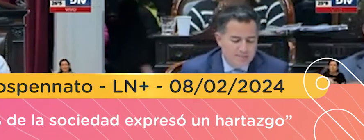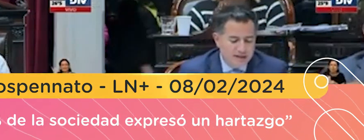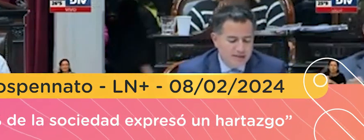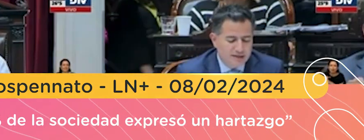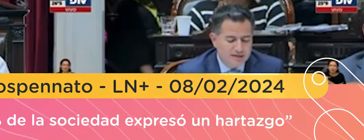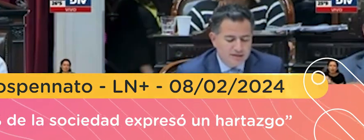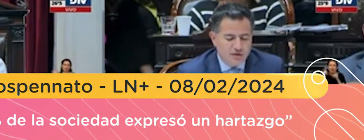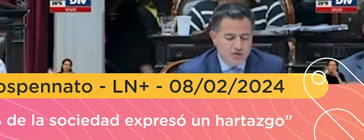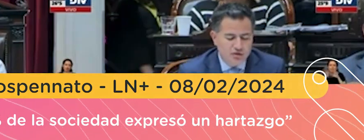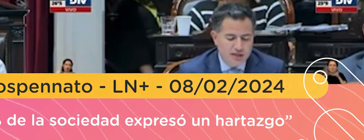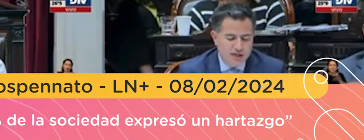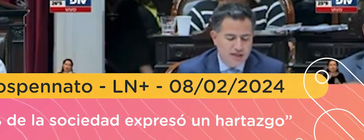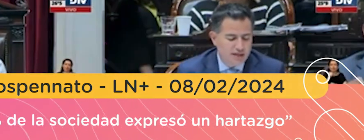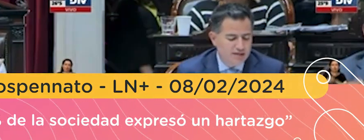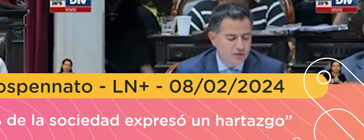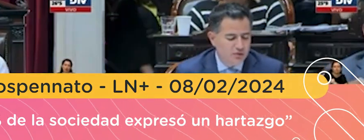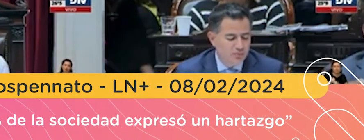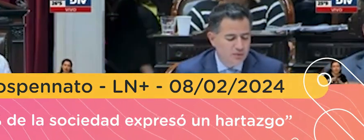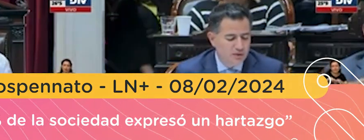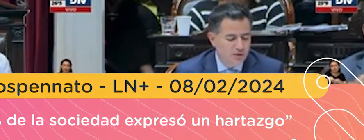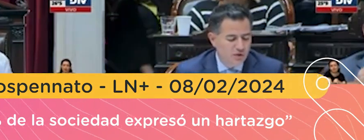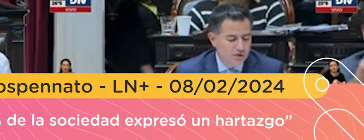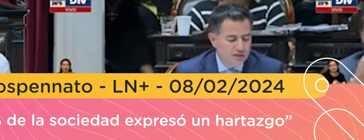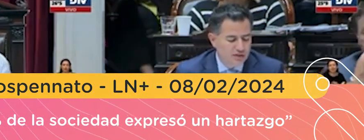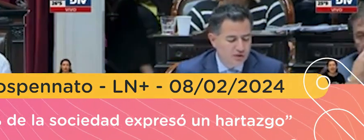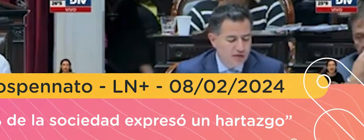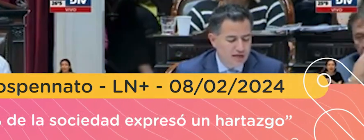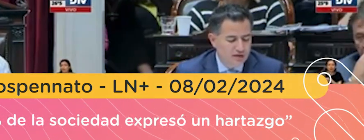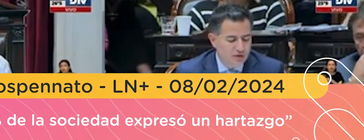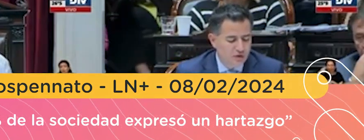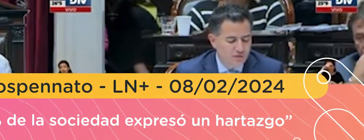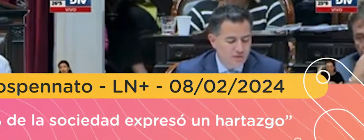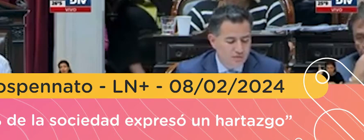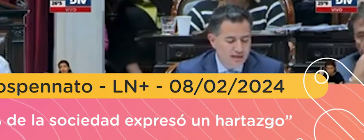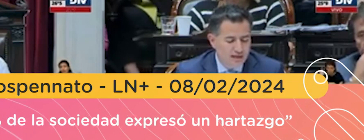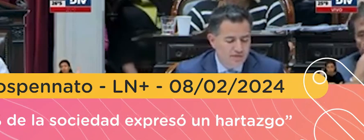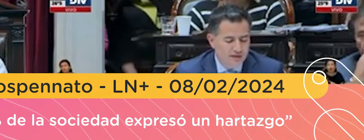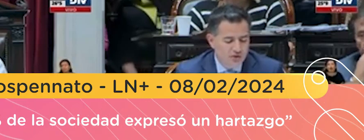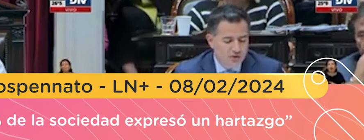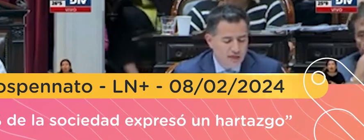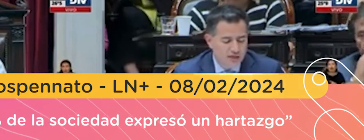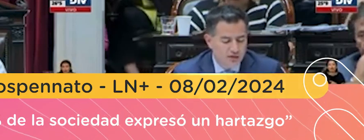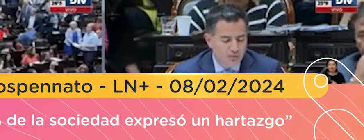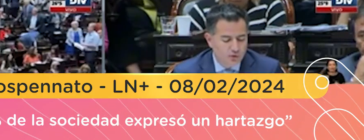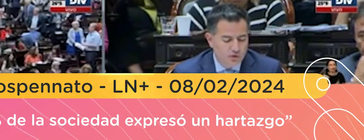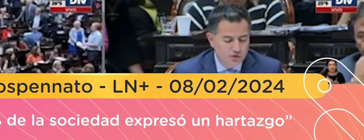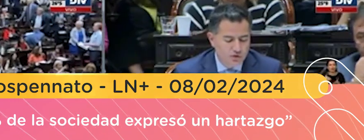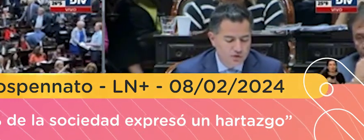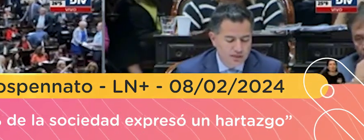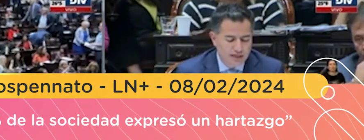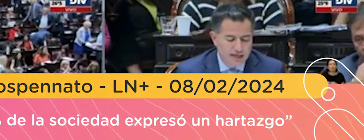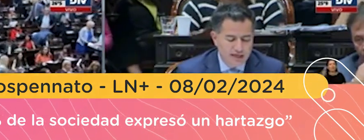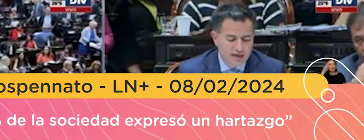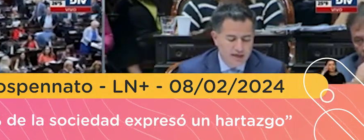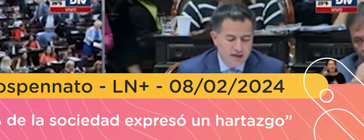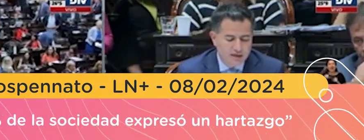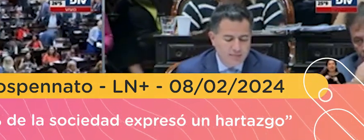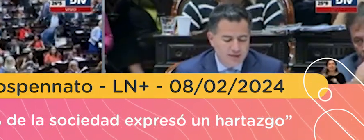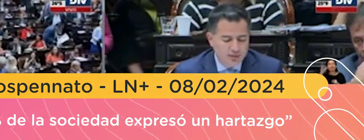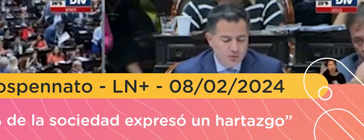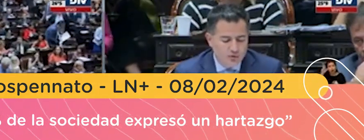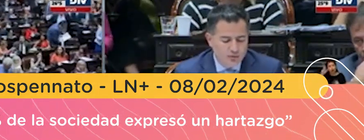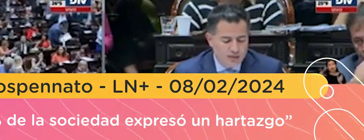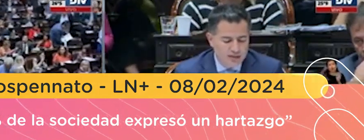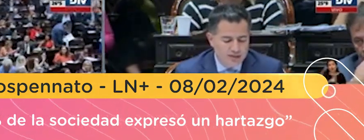mala atención en un servicio público, estábamos hablando recién del tema de la SUBE. La SUBE, una